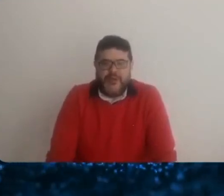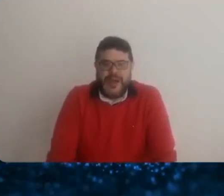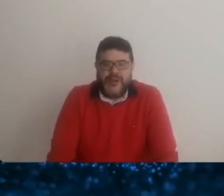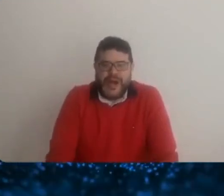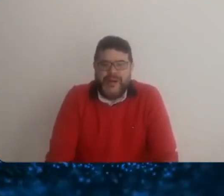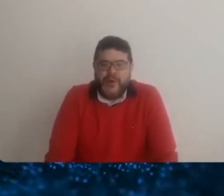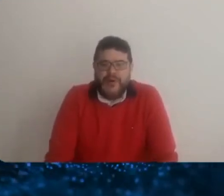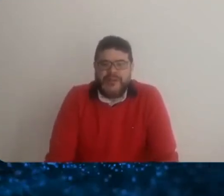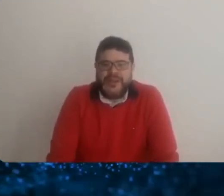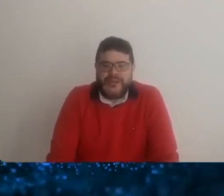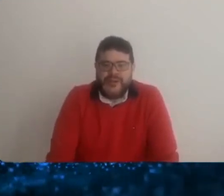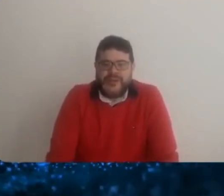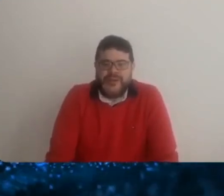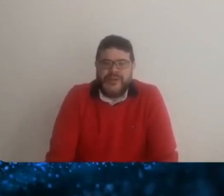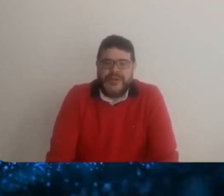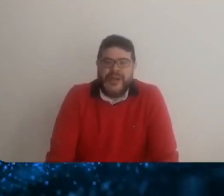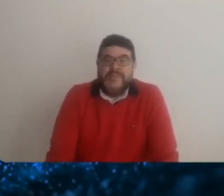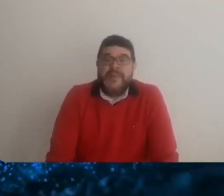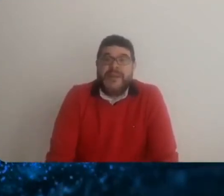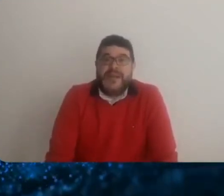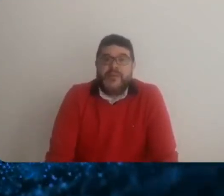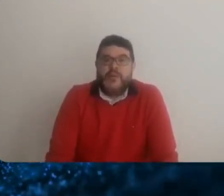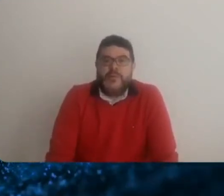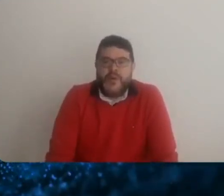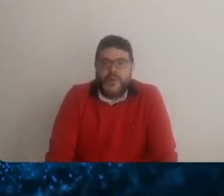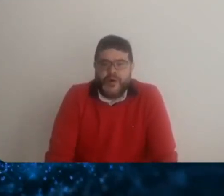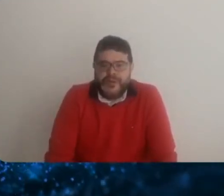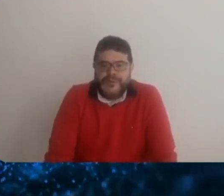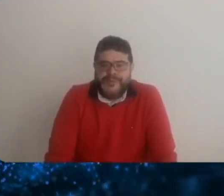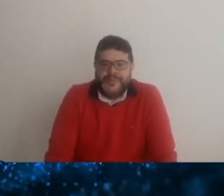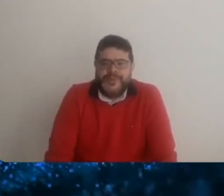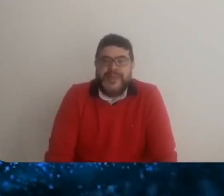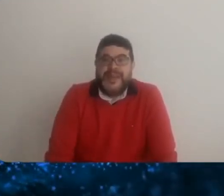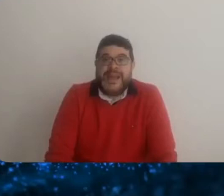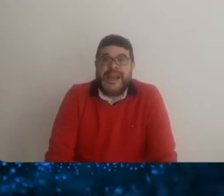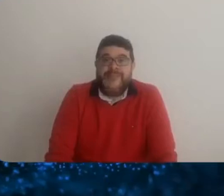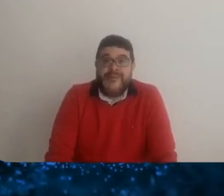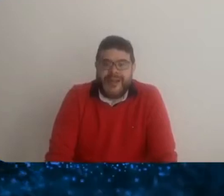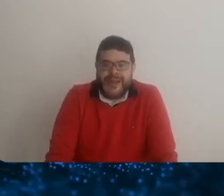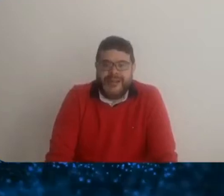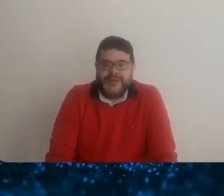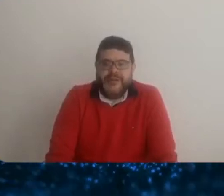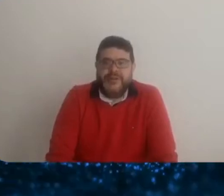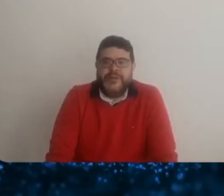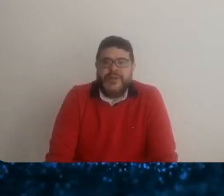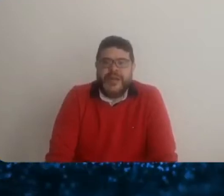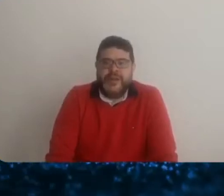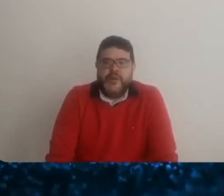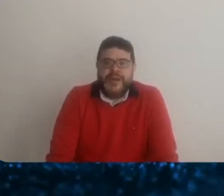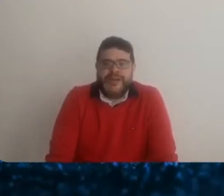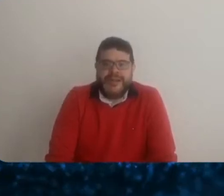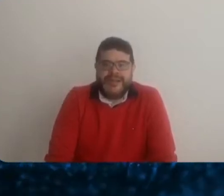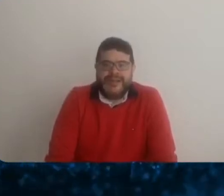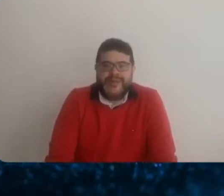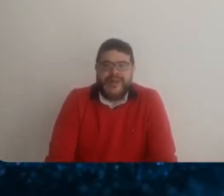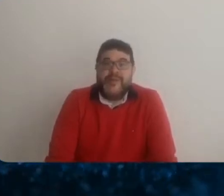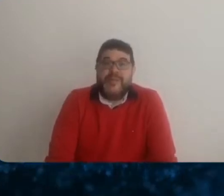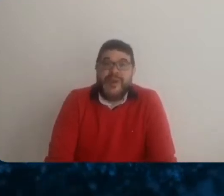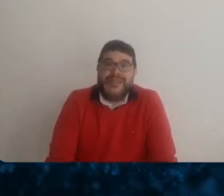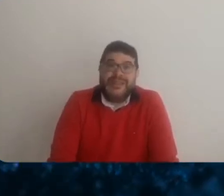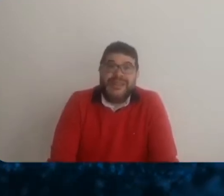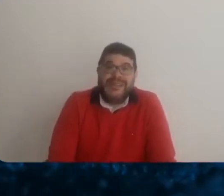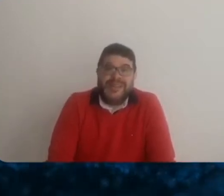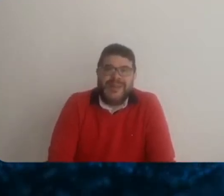encuentra vinculado a Volksrectocht, empresa del grupo Bosch, dedicada a la fabricación y comercialización